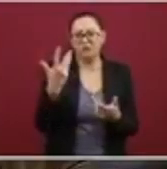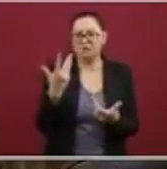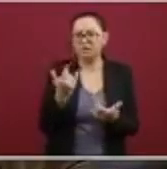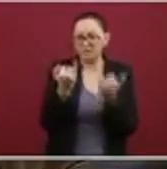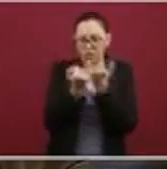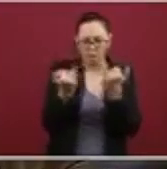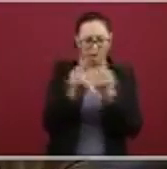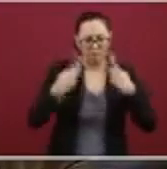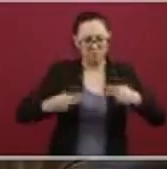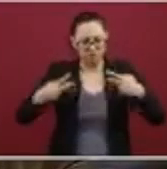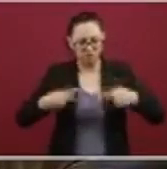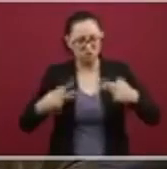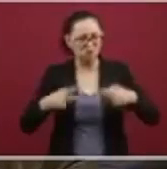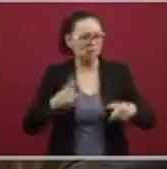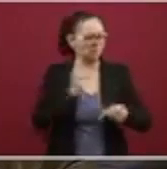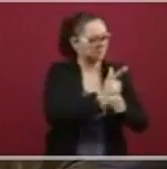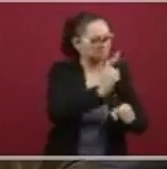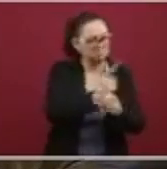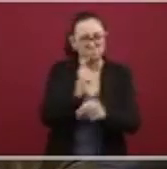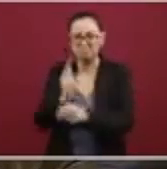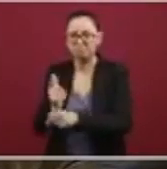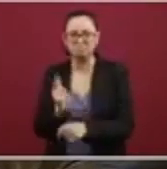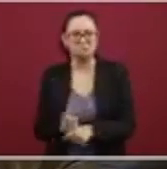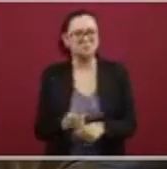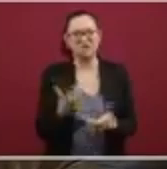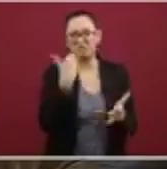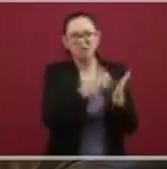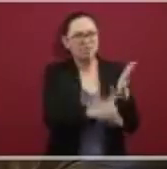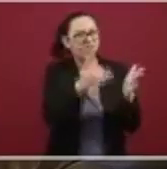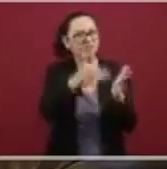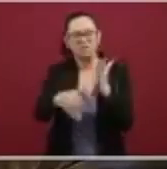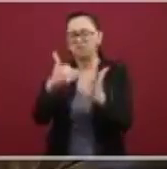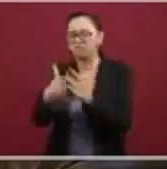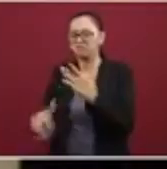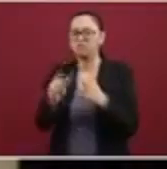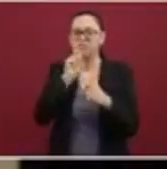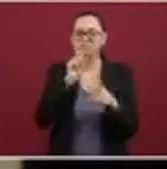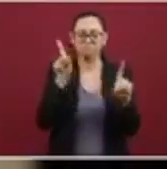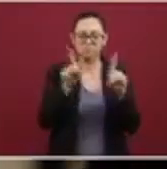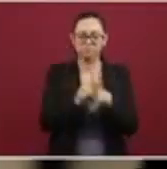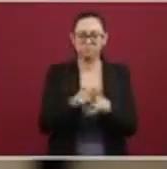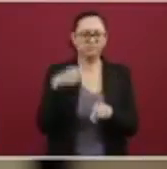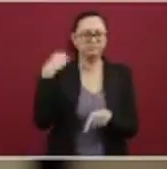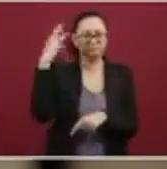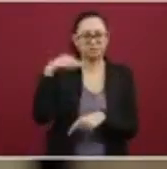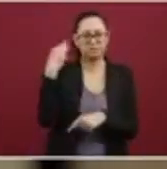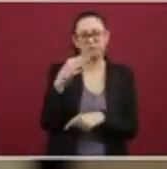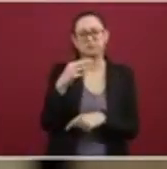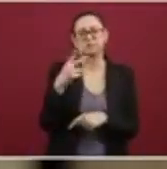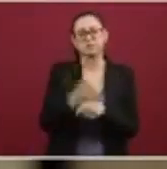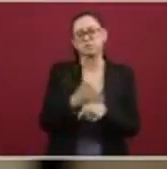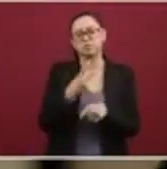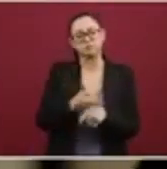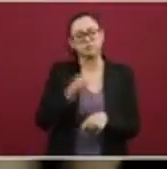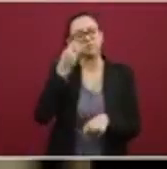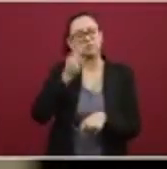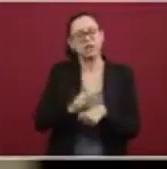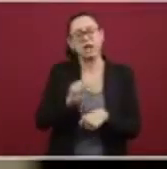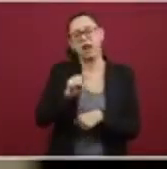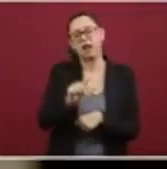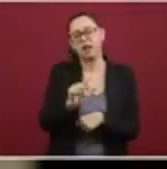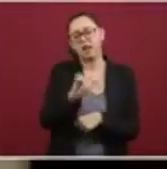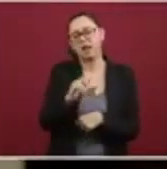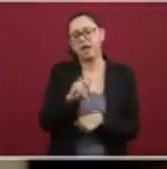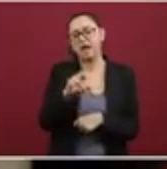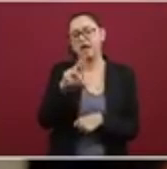de identificación de restos, y también… en marzo, el subsecretario Alejandro Encinas dijo que en 19 estados no